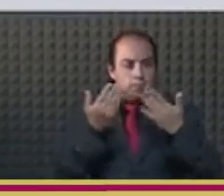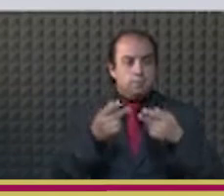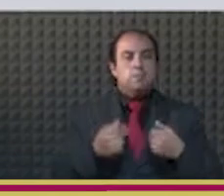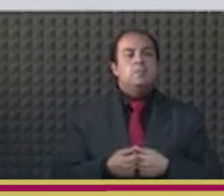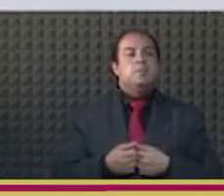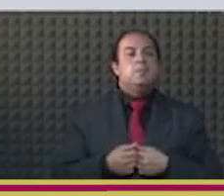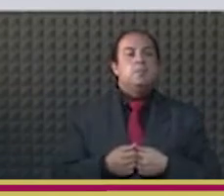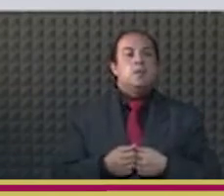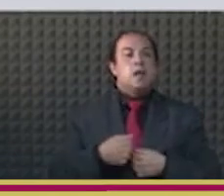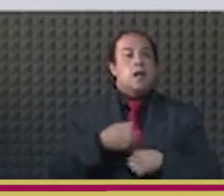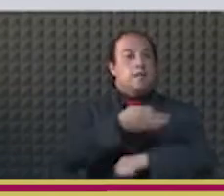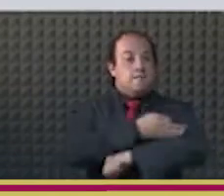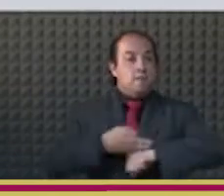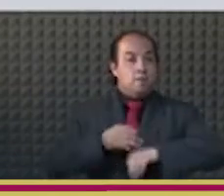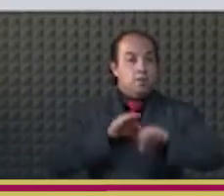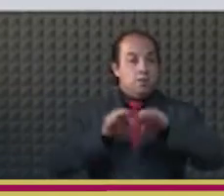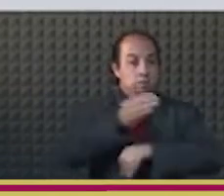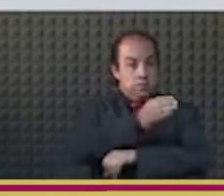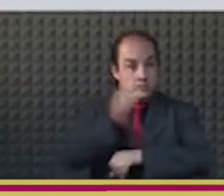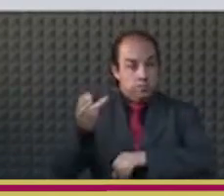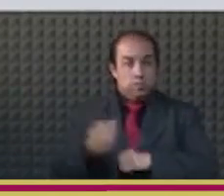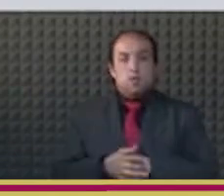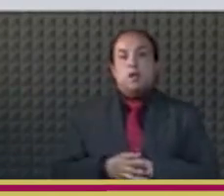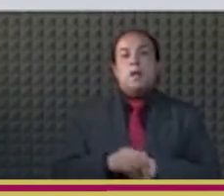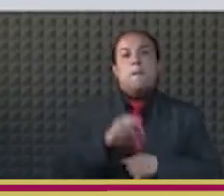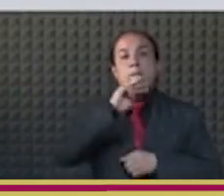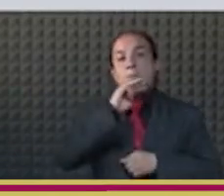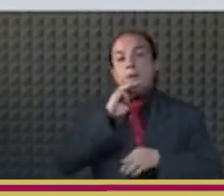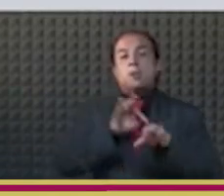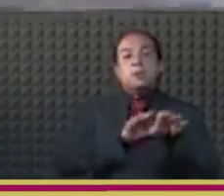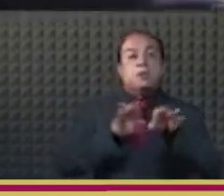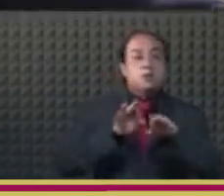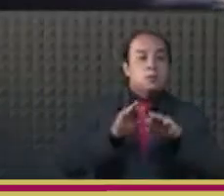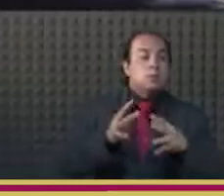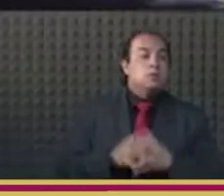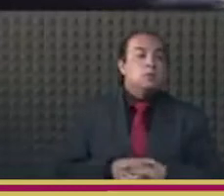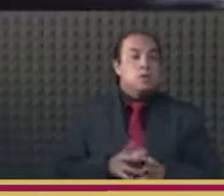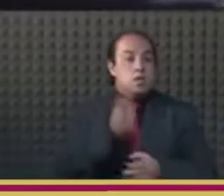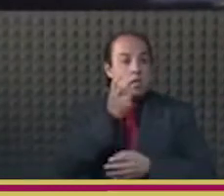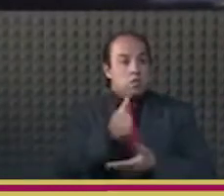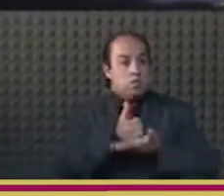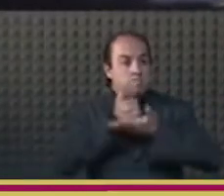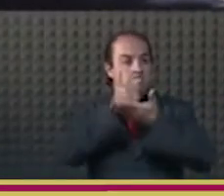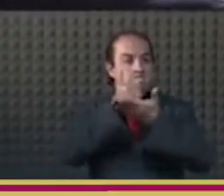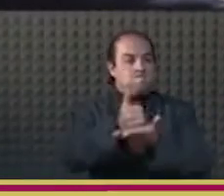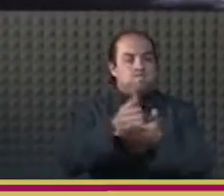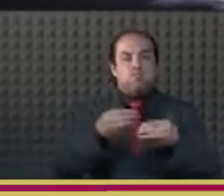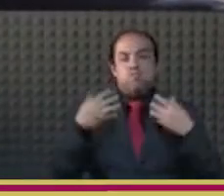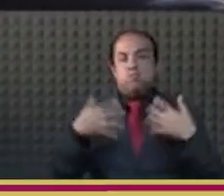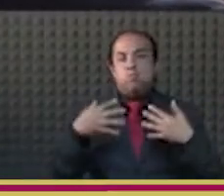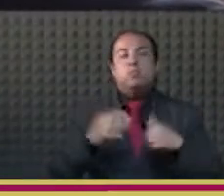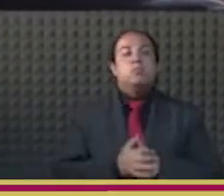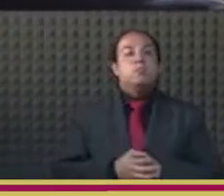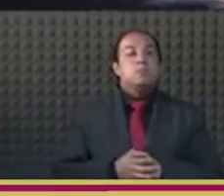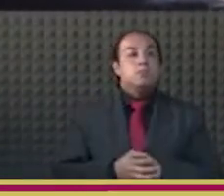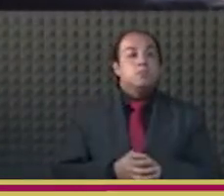las familias campesinas, a las madres trabajadoras, y eso nos ha ayudado muchísimo para